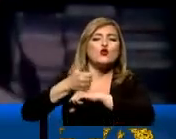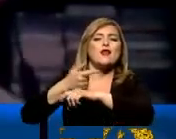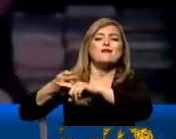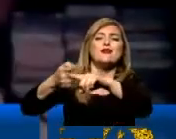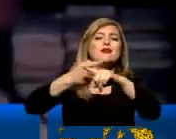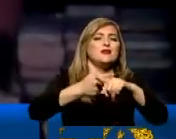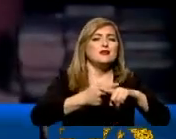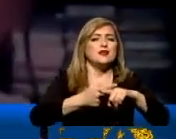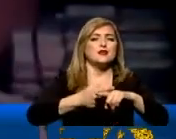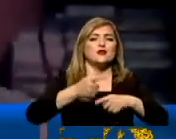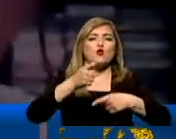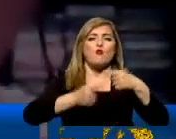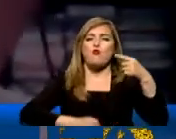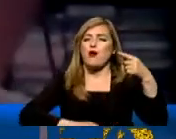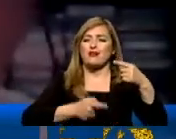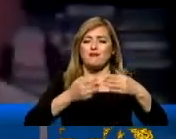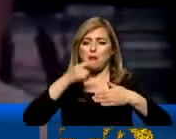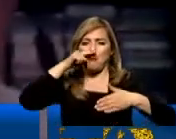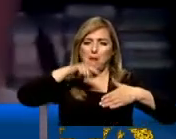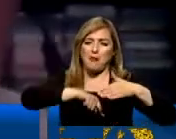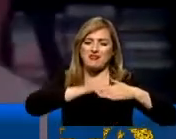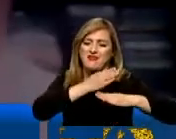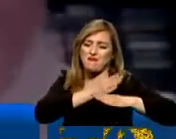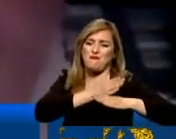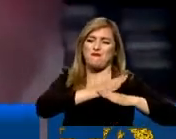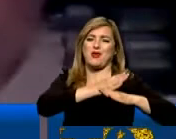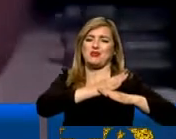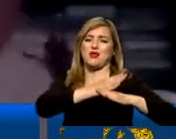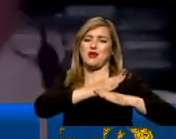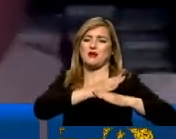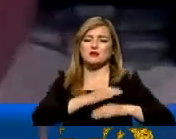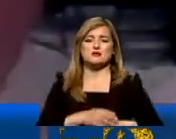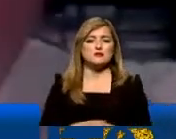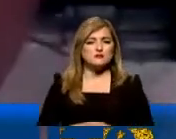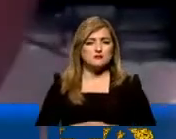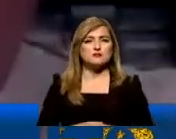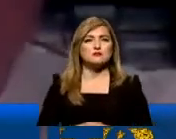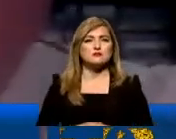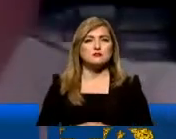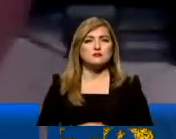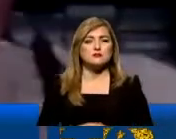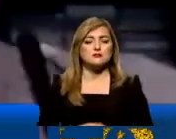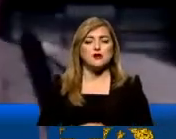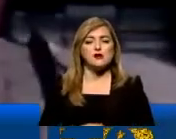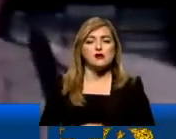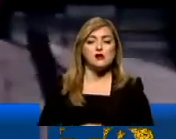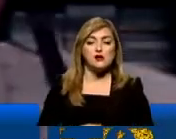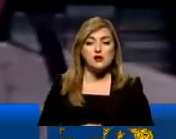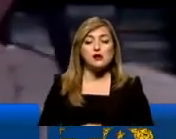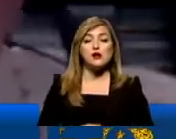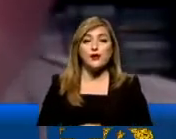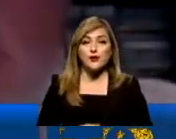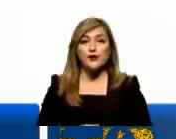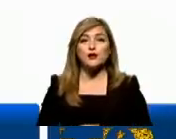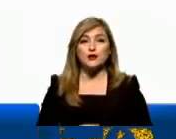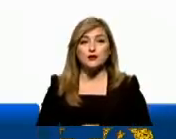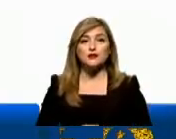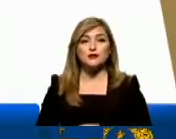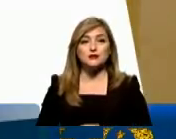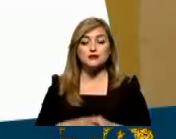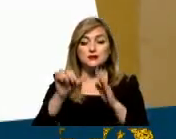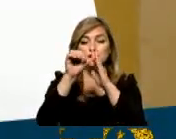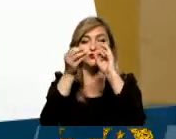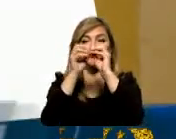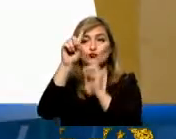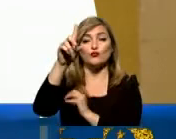autoridad interferir directa o indirectamente, que sería el caso de una declaración de estado de emergencia. El